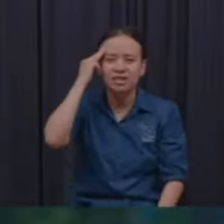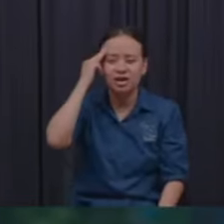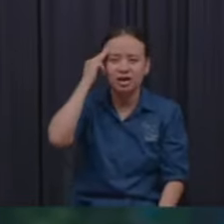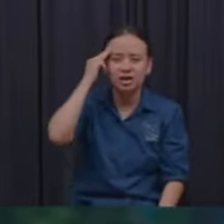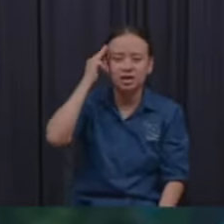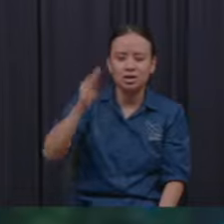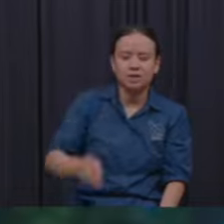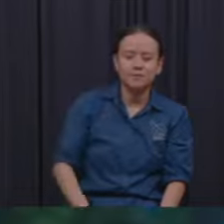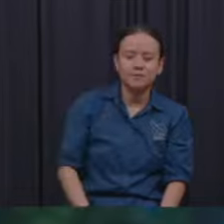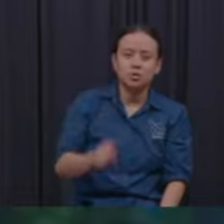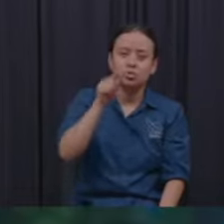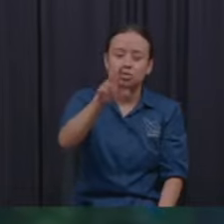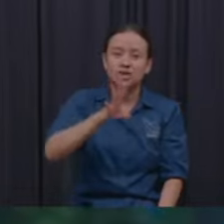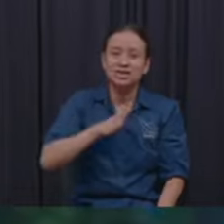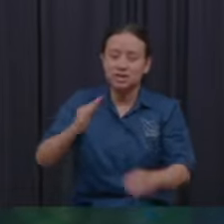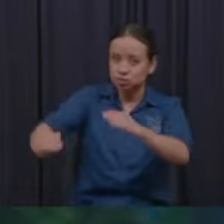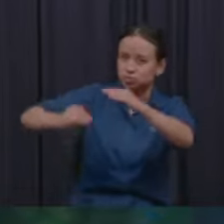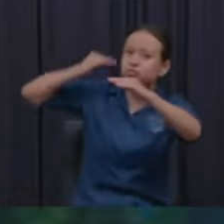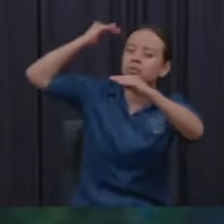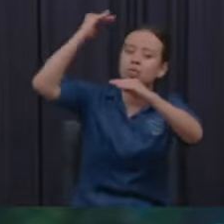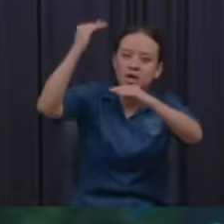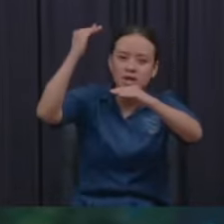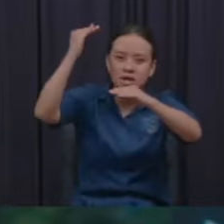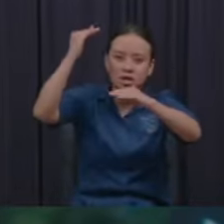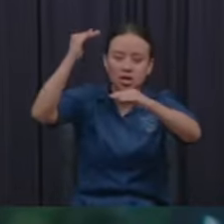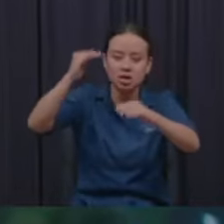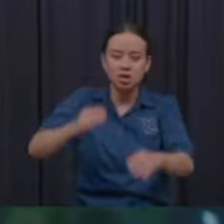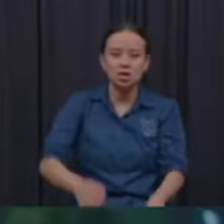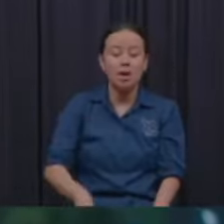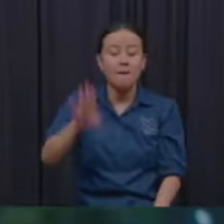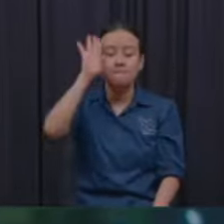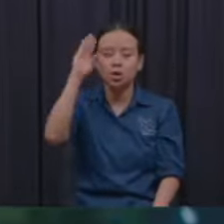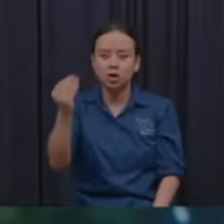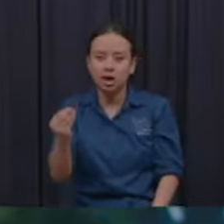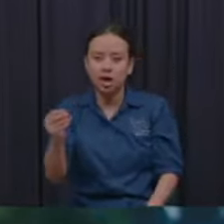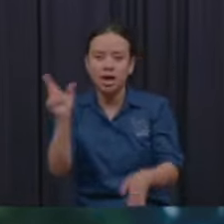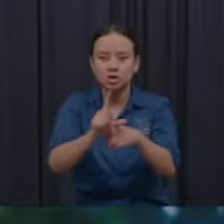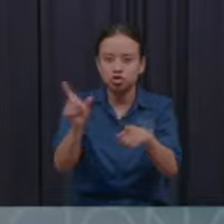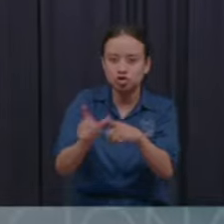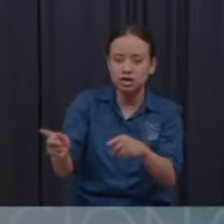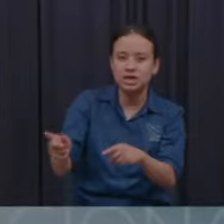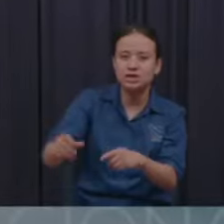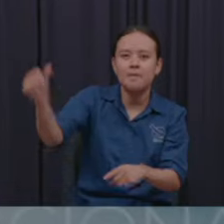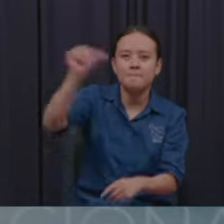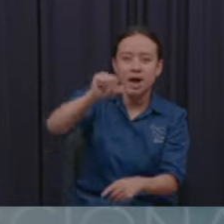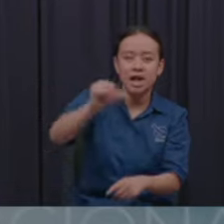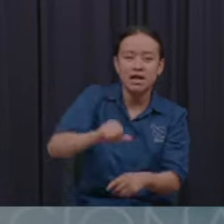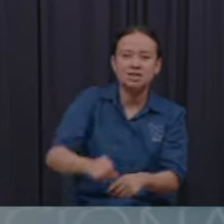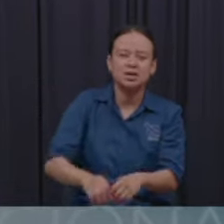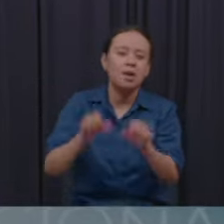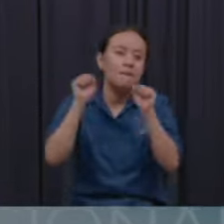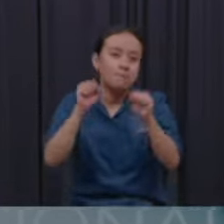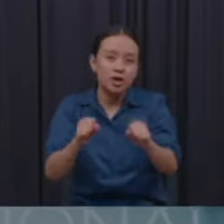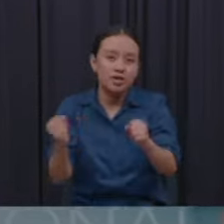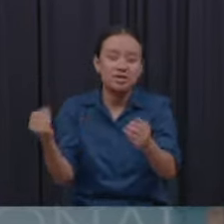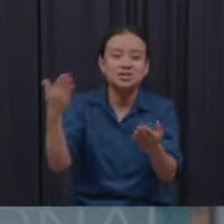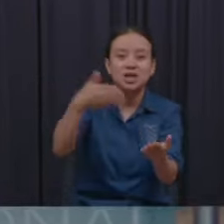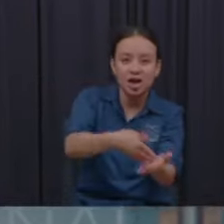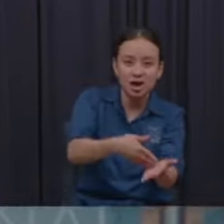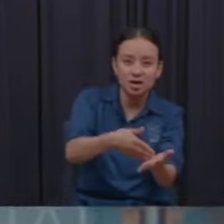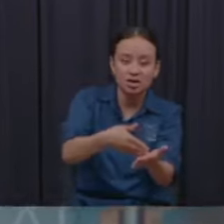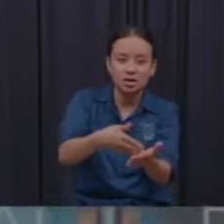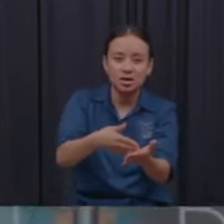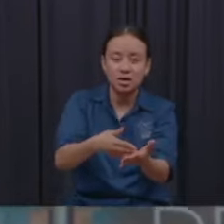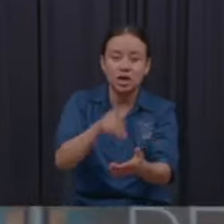en lo llano, te vuelve a atrapar lo que un día se había adueñado de ti. Escapa al monte.